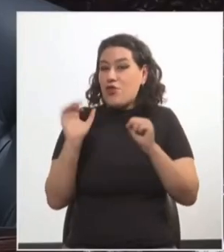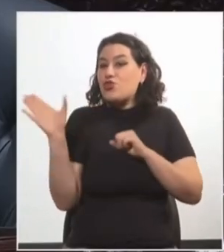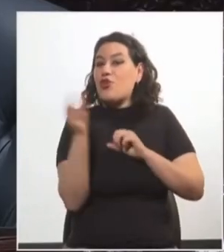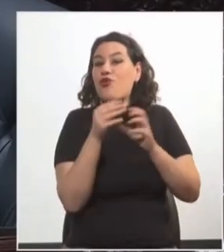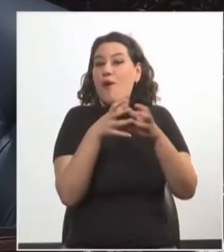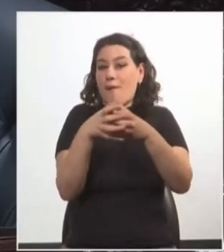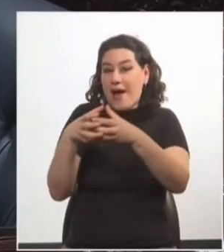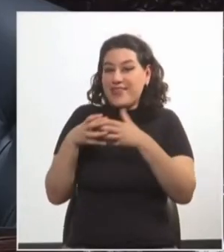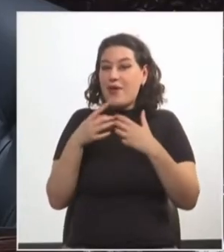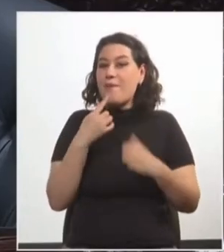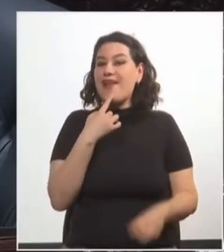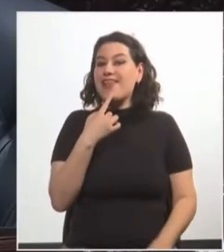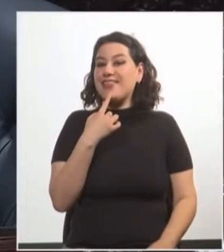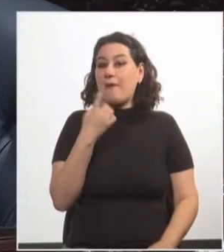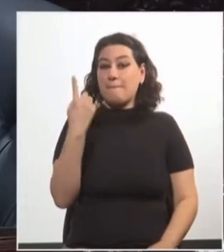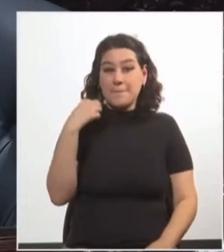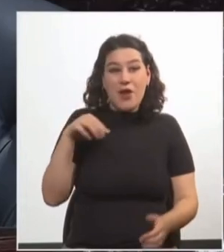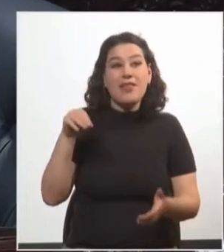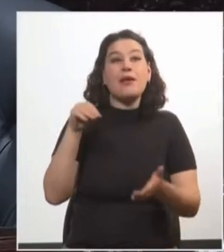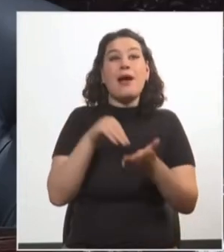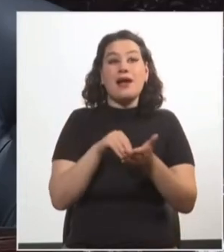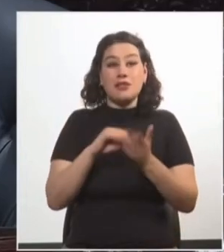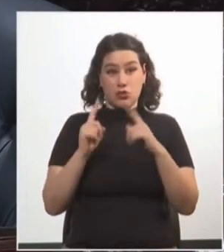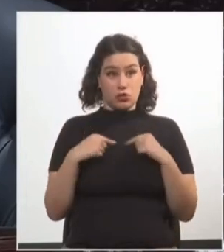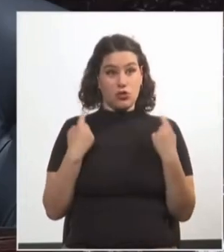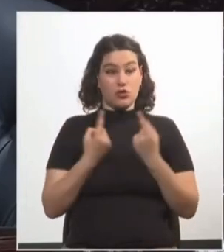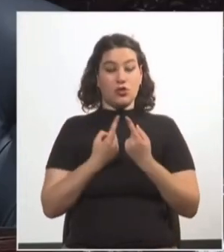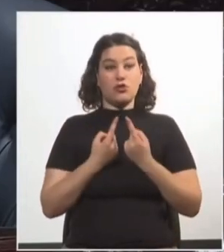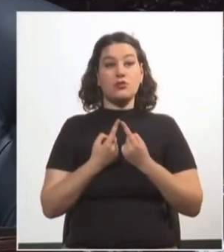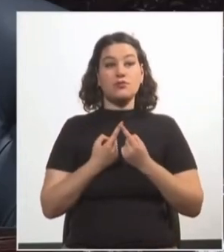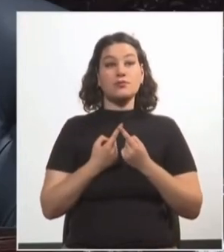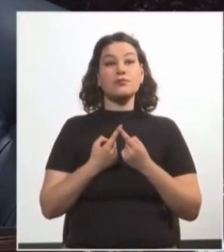partidos políticos. Pero además, nosotros